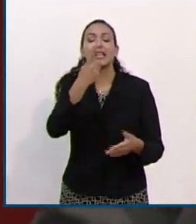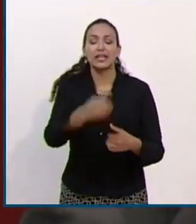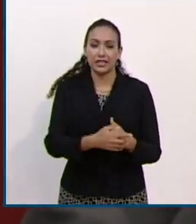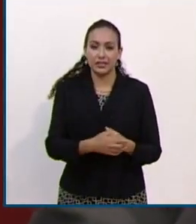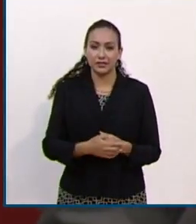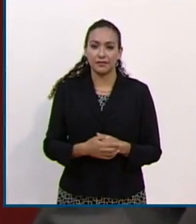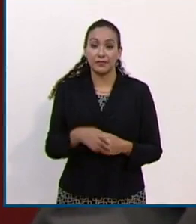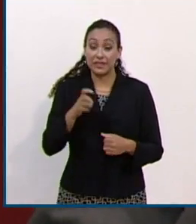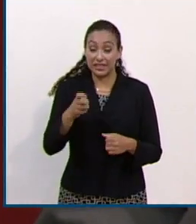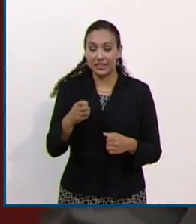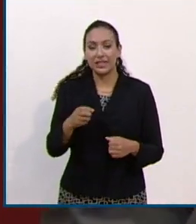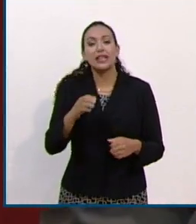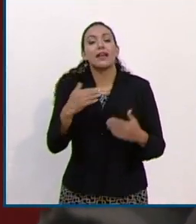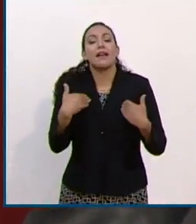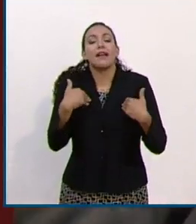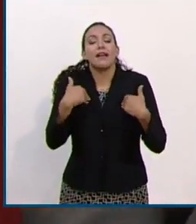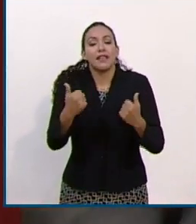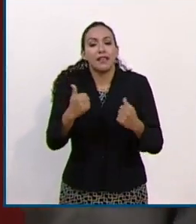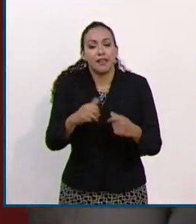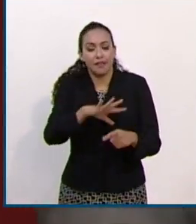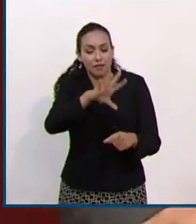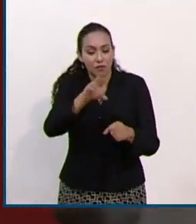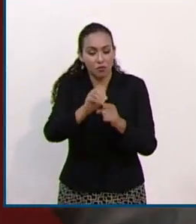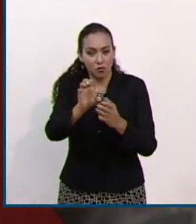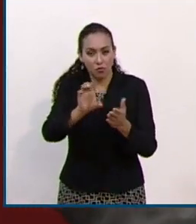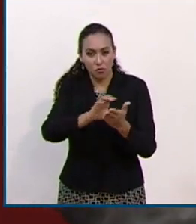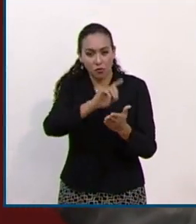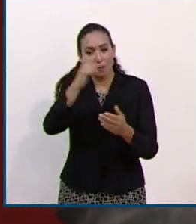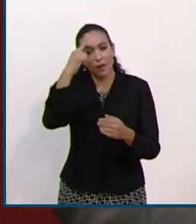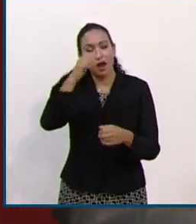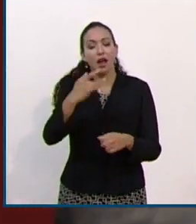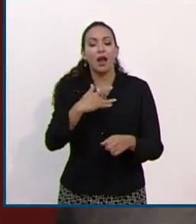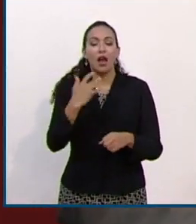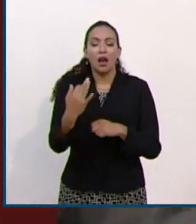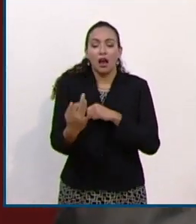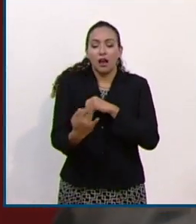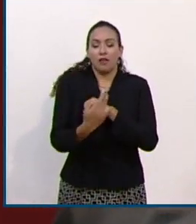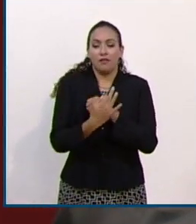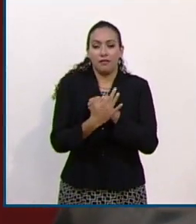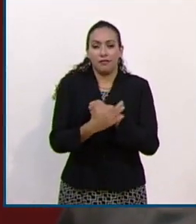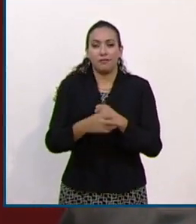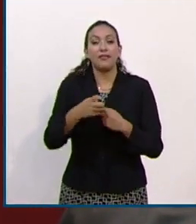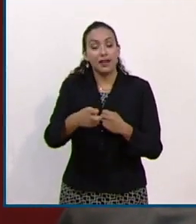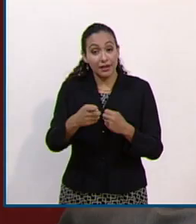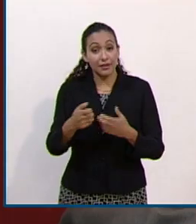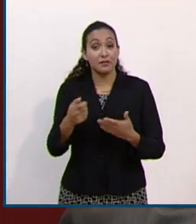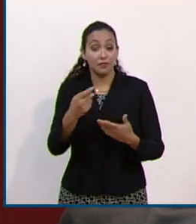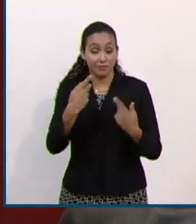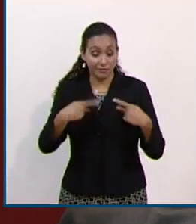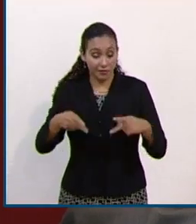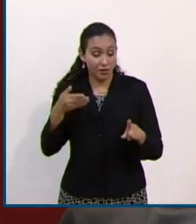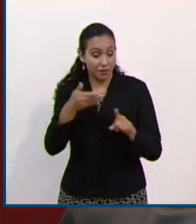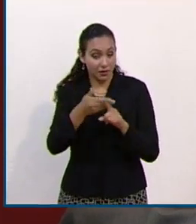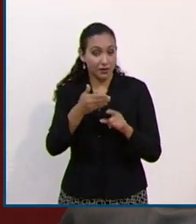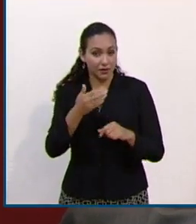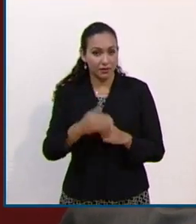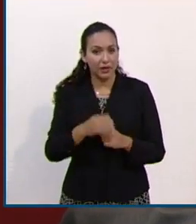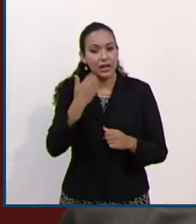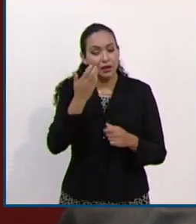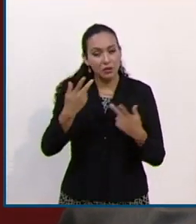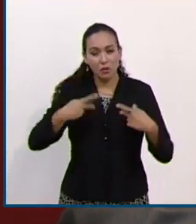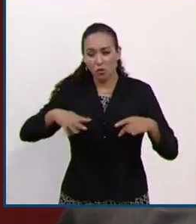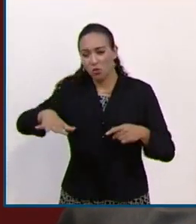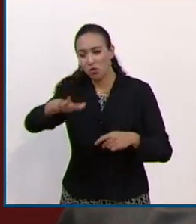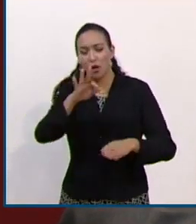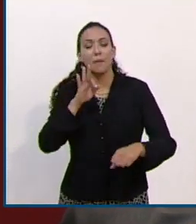que entienda la Constitución como un paraguas que resguarda su derecho a la felicidad y su derecho a